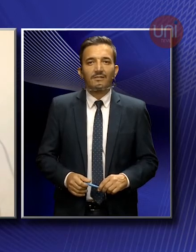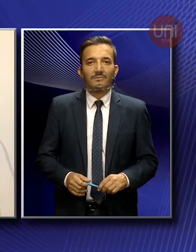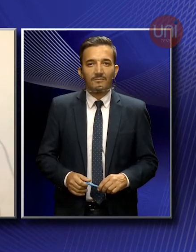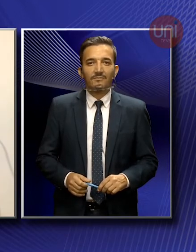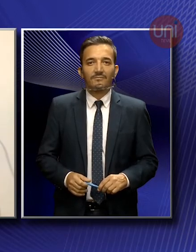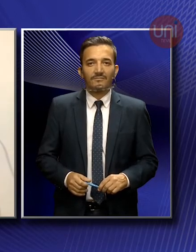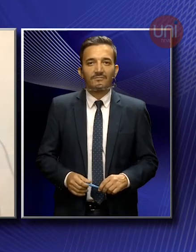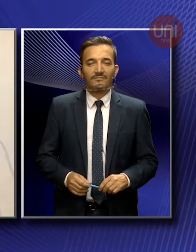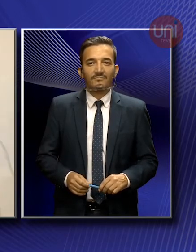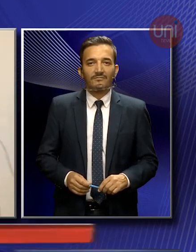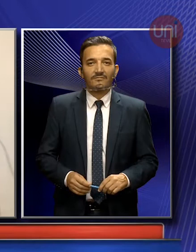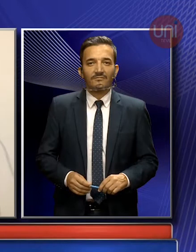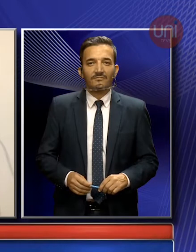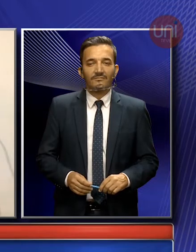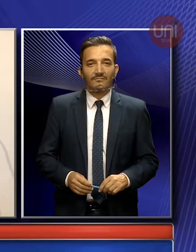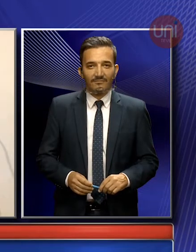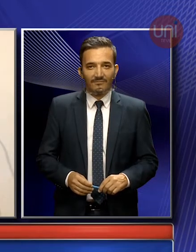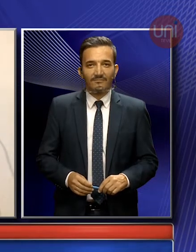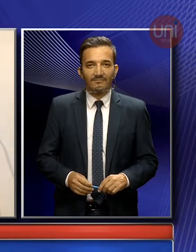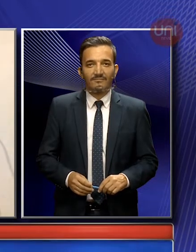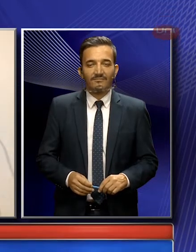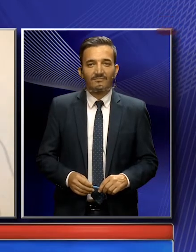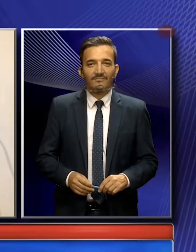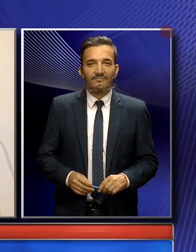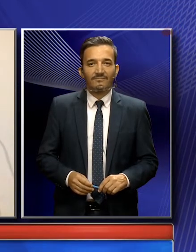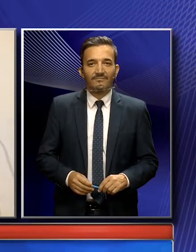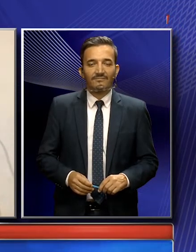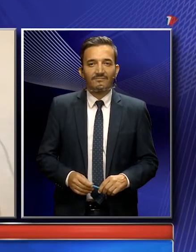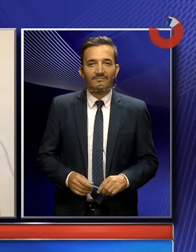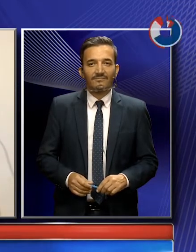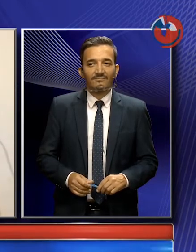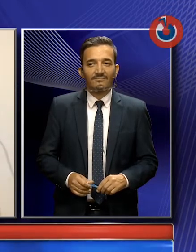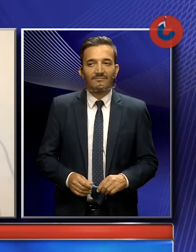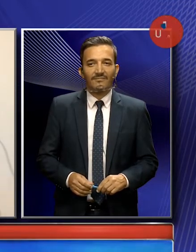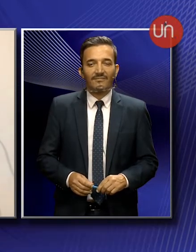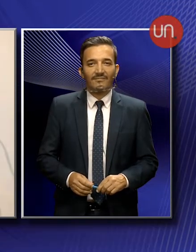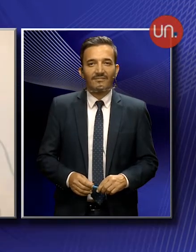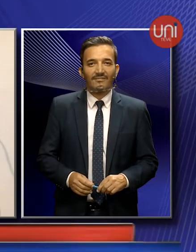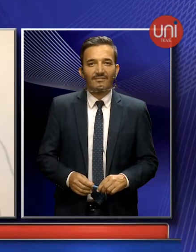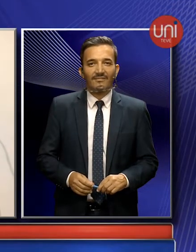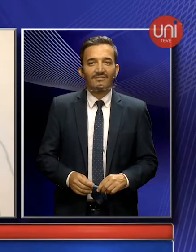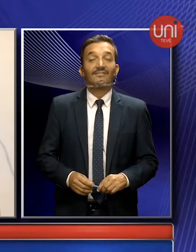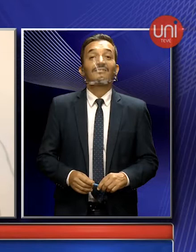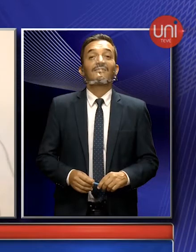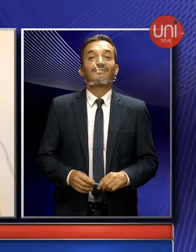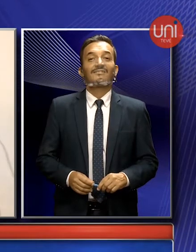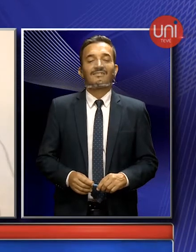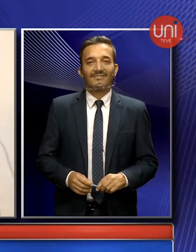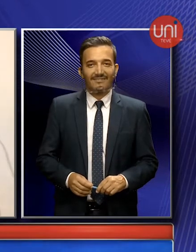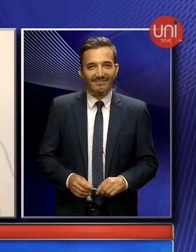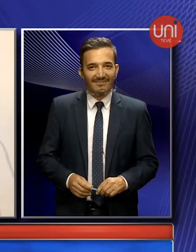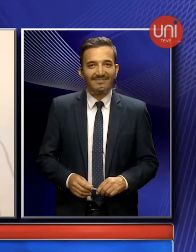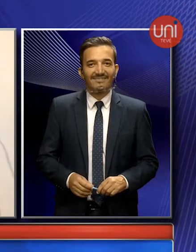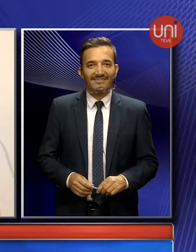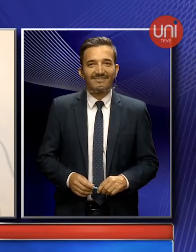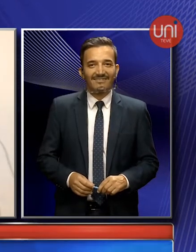de que había llorado mucho porque no empezaban las clases, que le había pedido a sus papás que fueran ellos a limpiar la escuela para poder